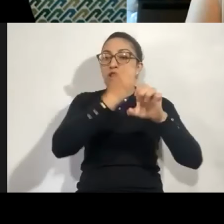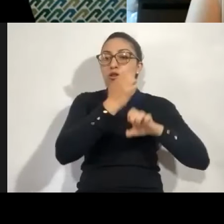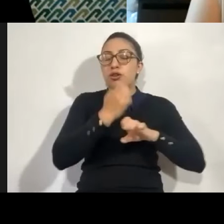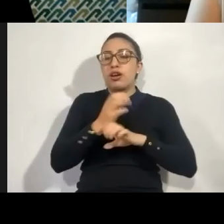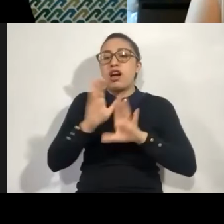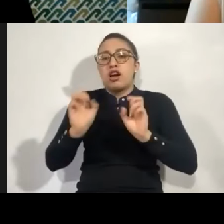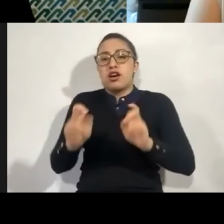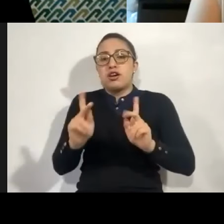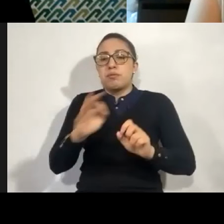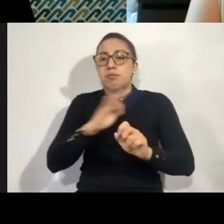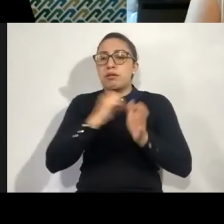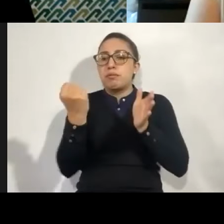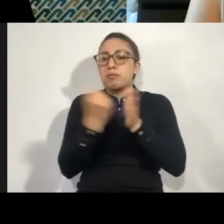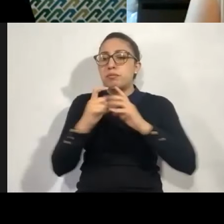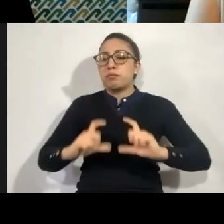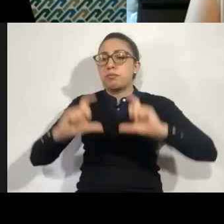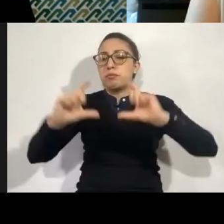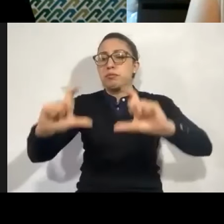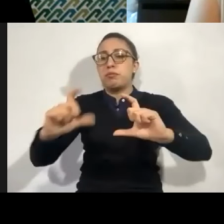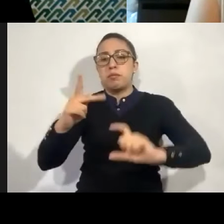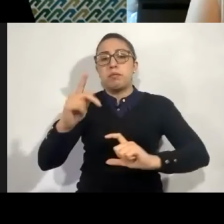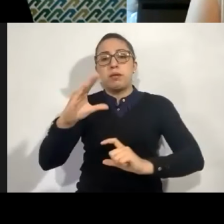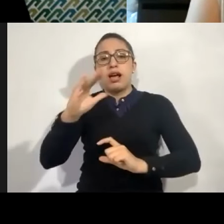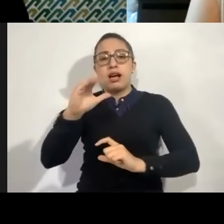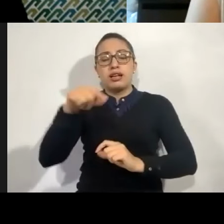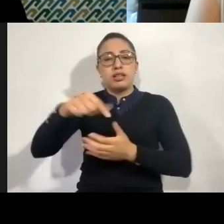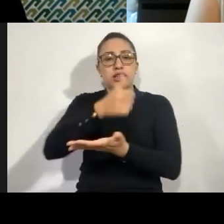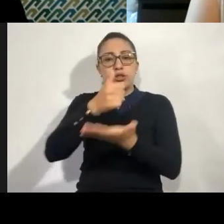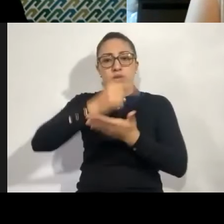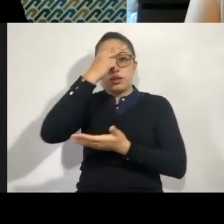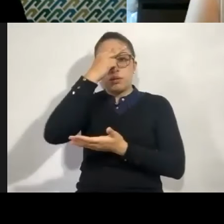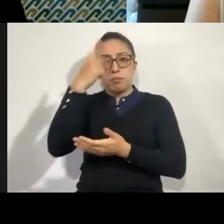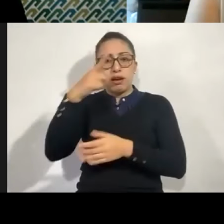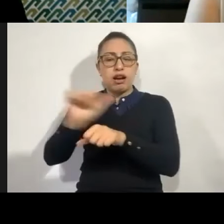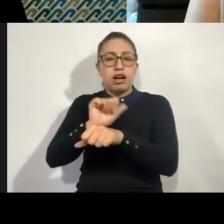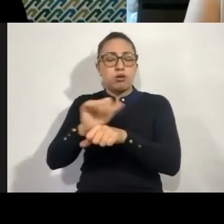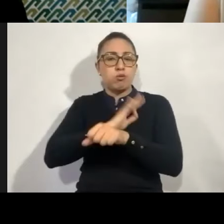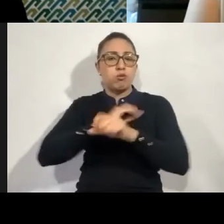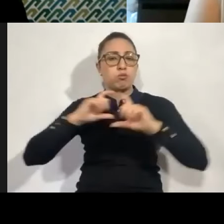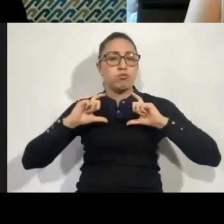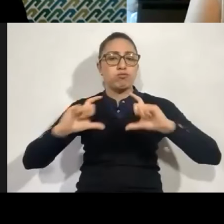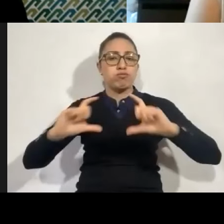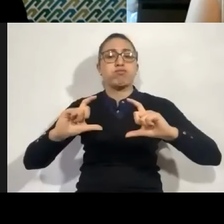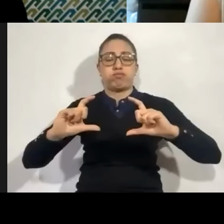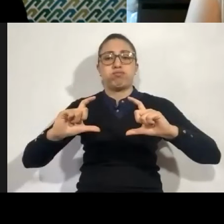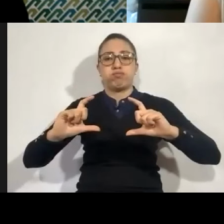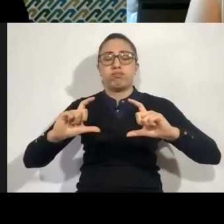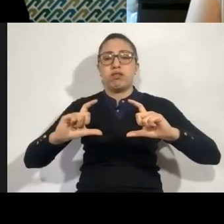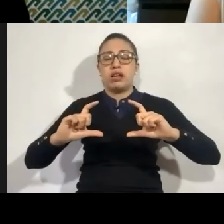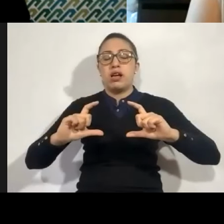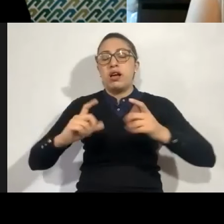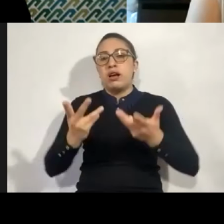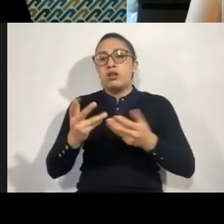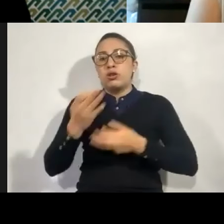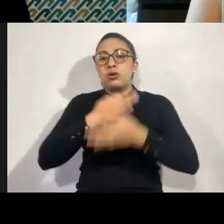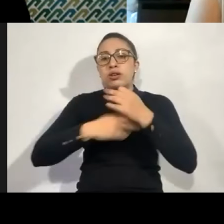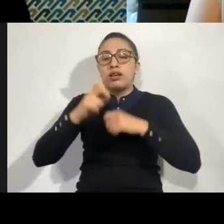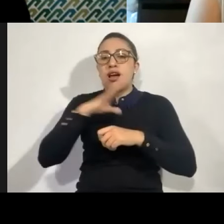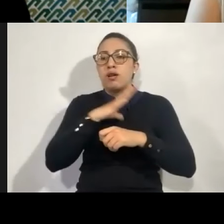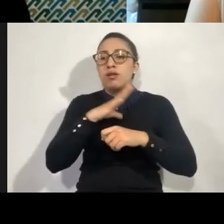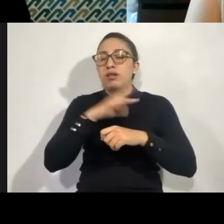entidades federativas, y pues ello también tenemos que señalarlo, se constituía en un cuello de botella